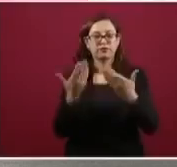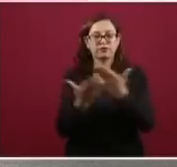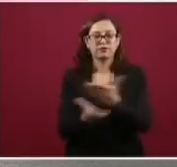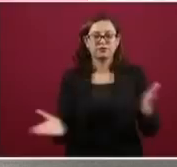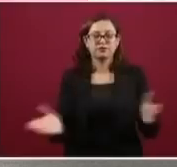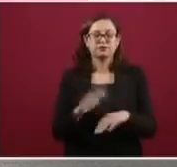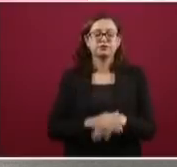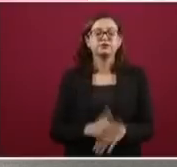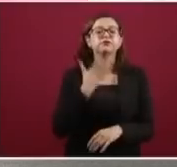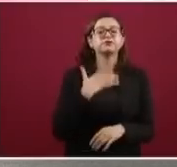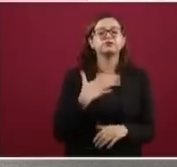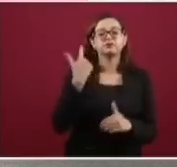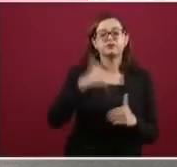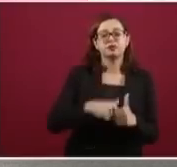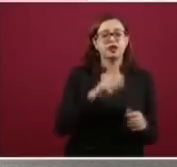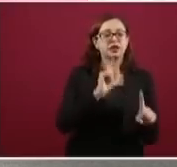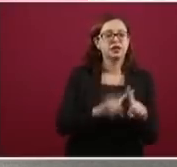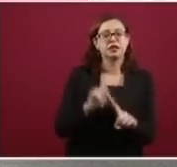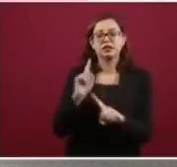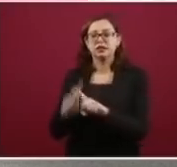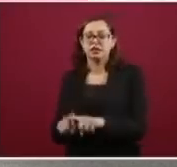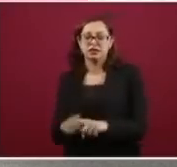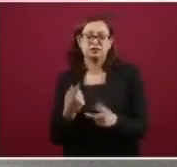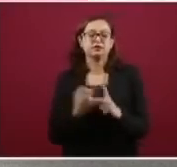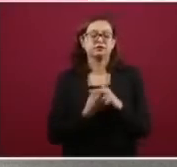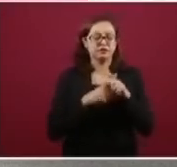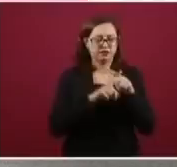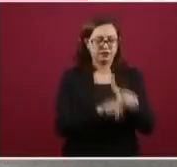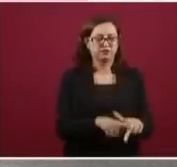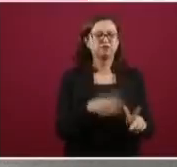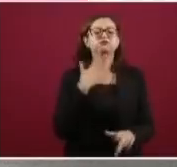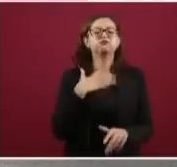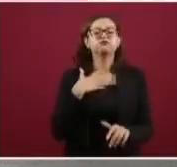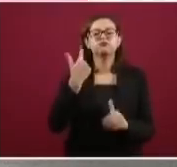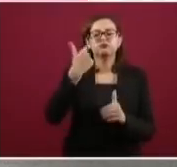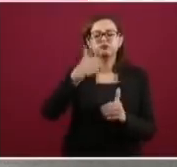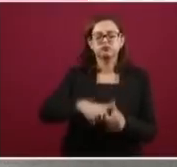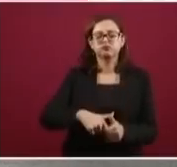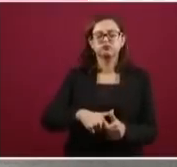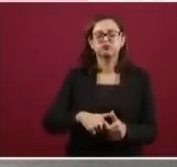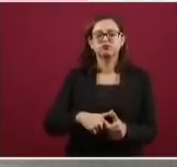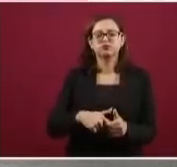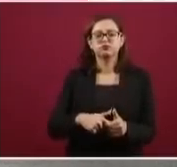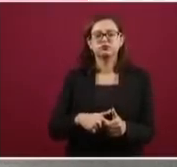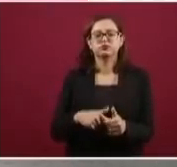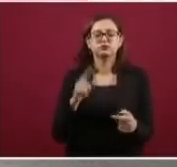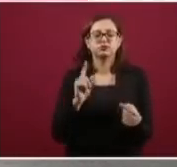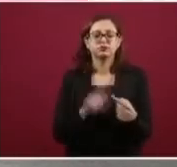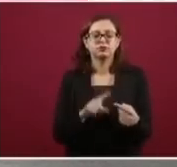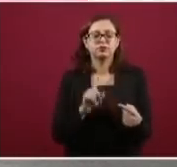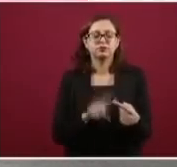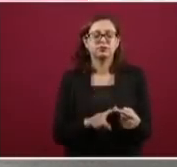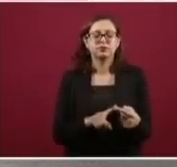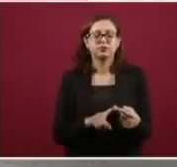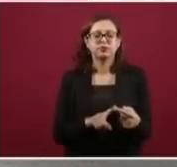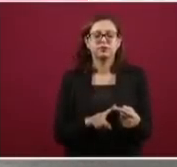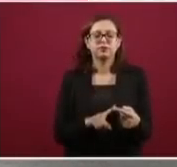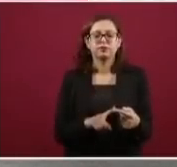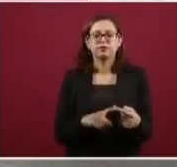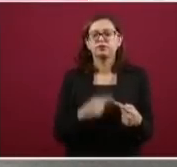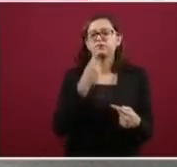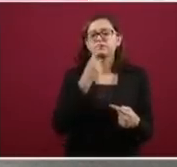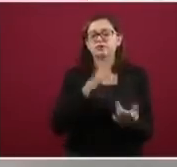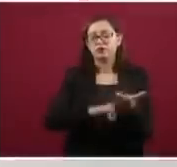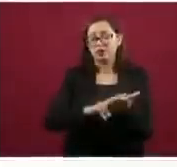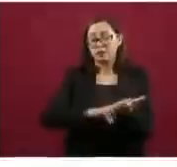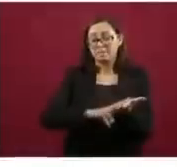precios de los combustibles iniciando por las gasolinas y tenemos en la gasolina regular